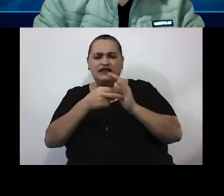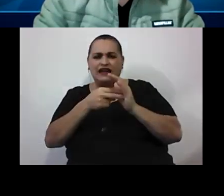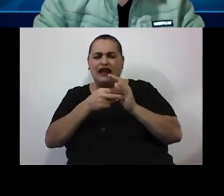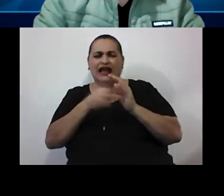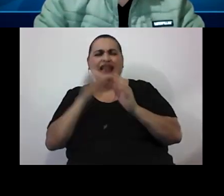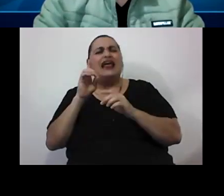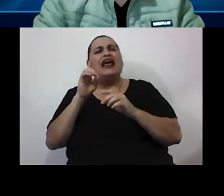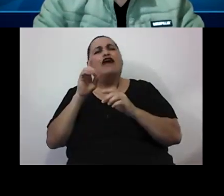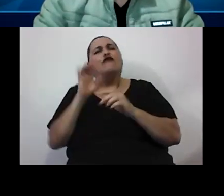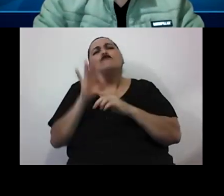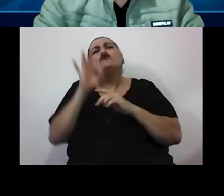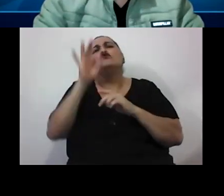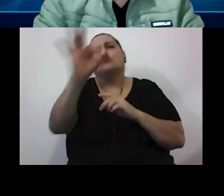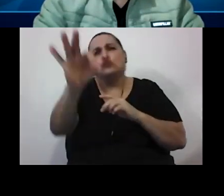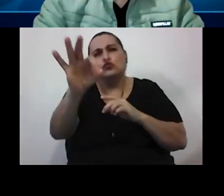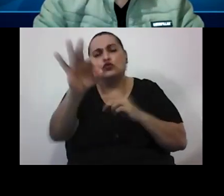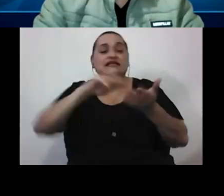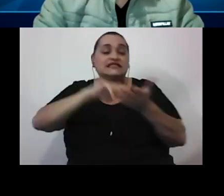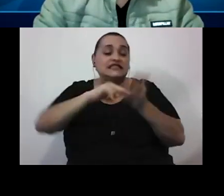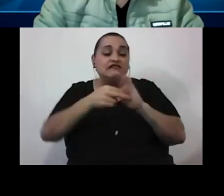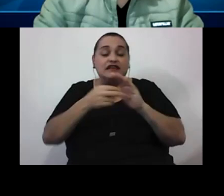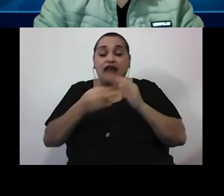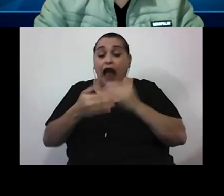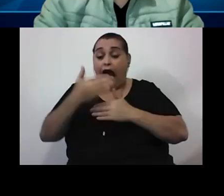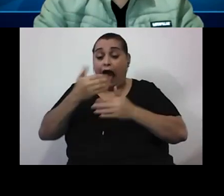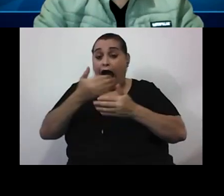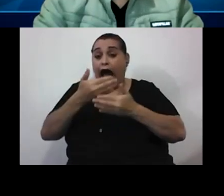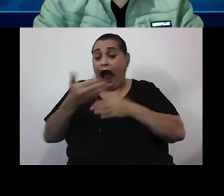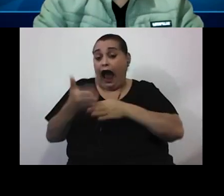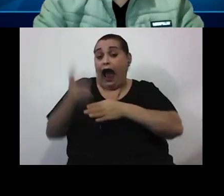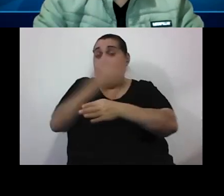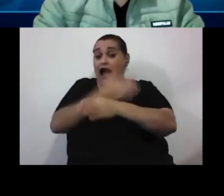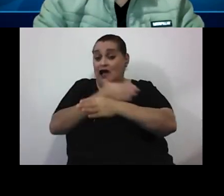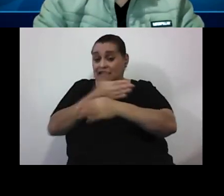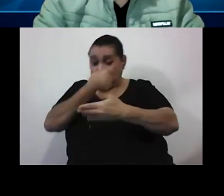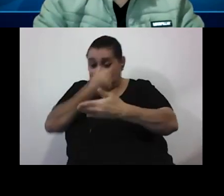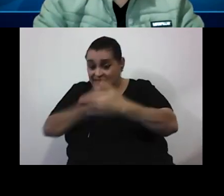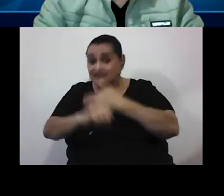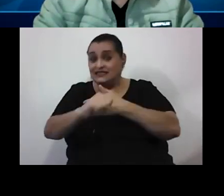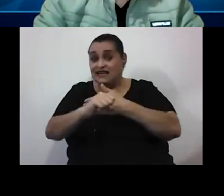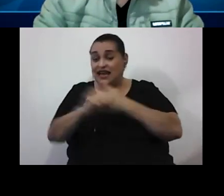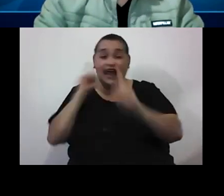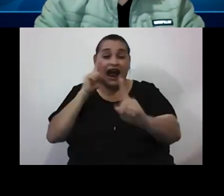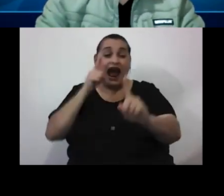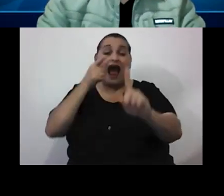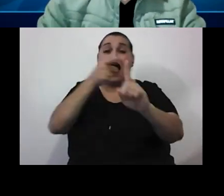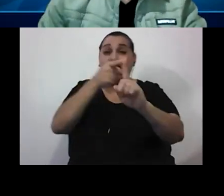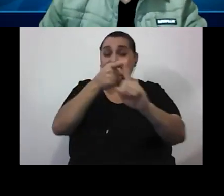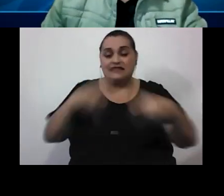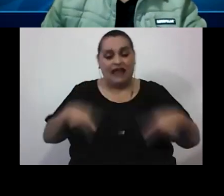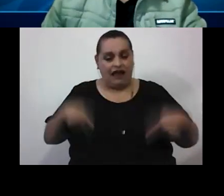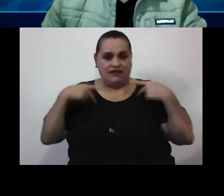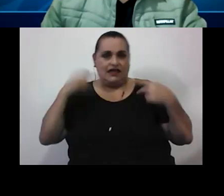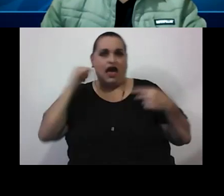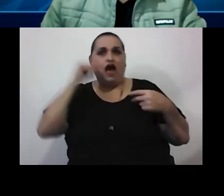desde antes de nacer hasta nuestra vida adulta. Esto es un continuo